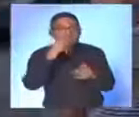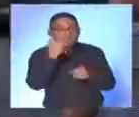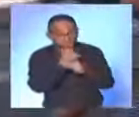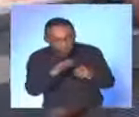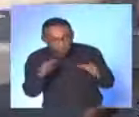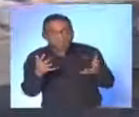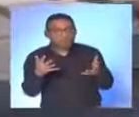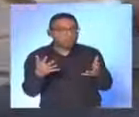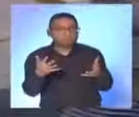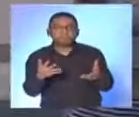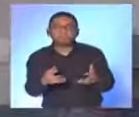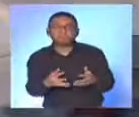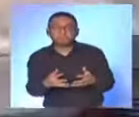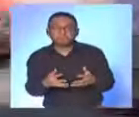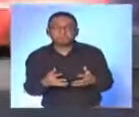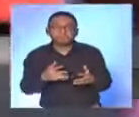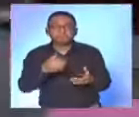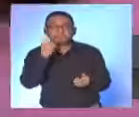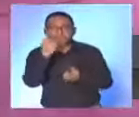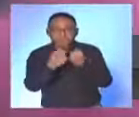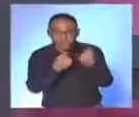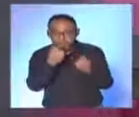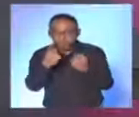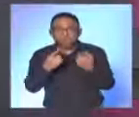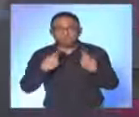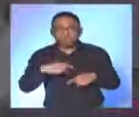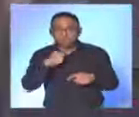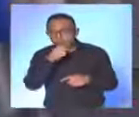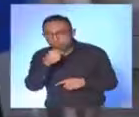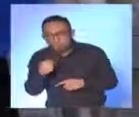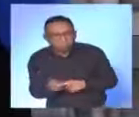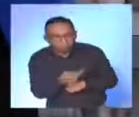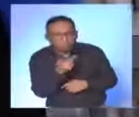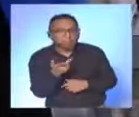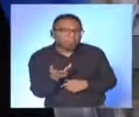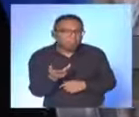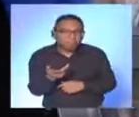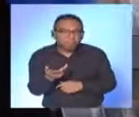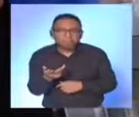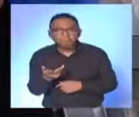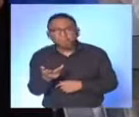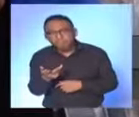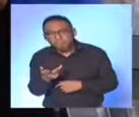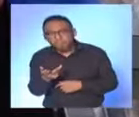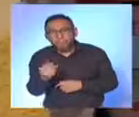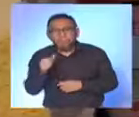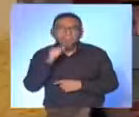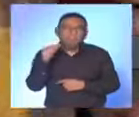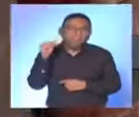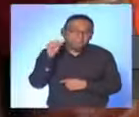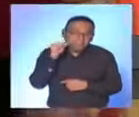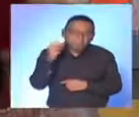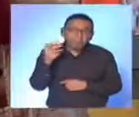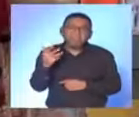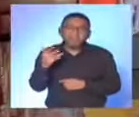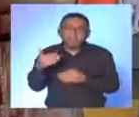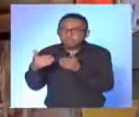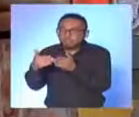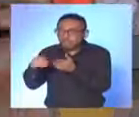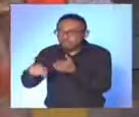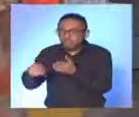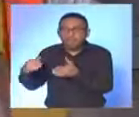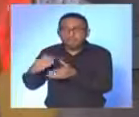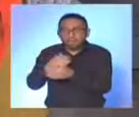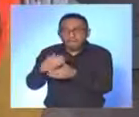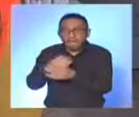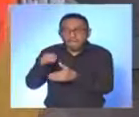información. Me decían algunos reporteros, oiga, es que ayer en tal esquinita hay un barecito